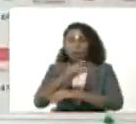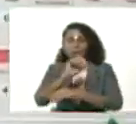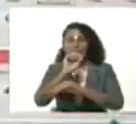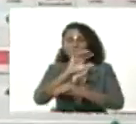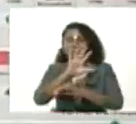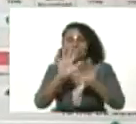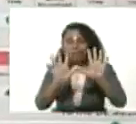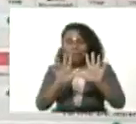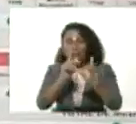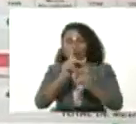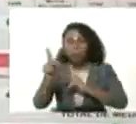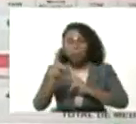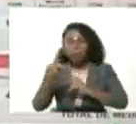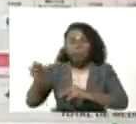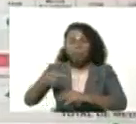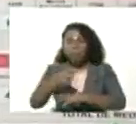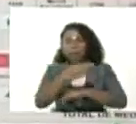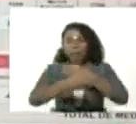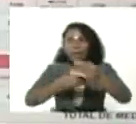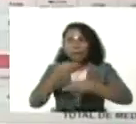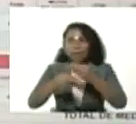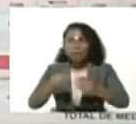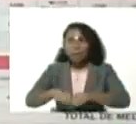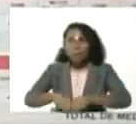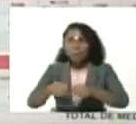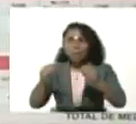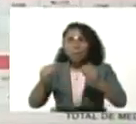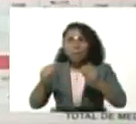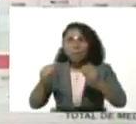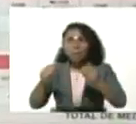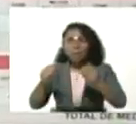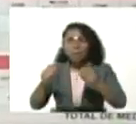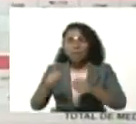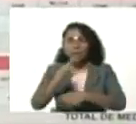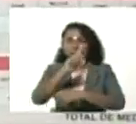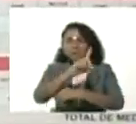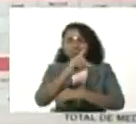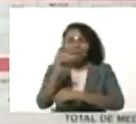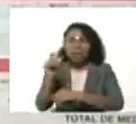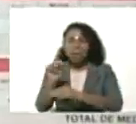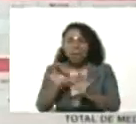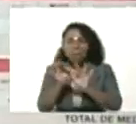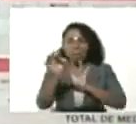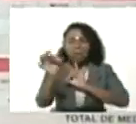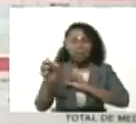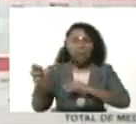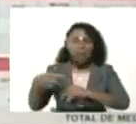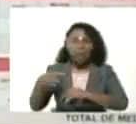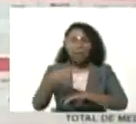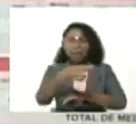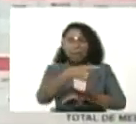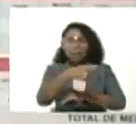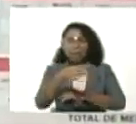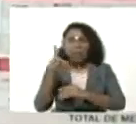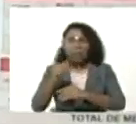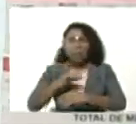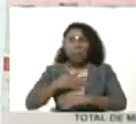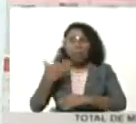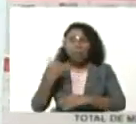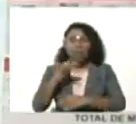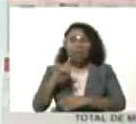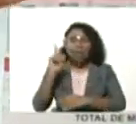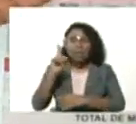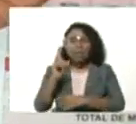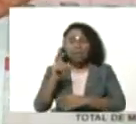río, detectando una fractura de más de 100 metros en el río Chama. Eso puede tener como